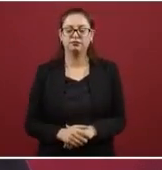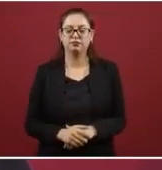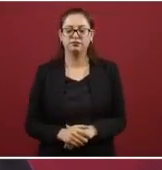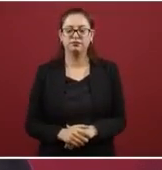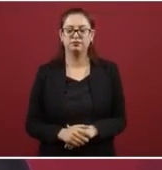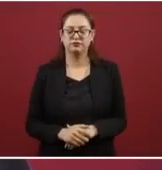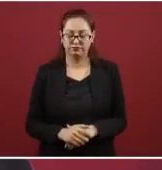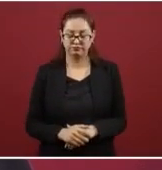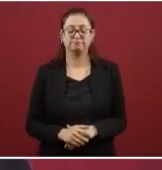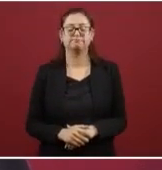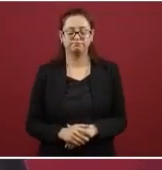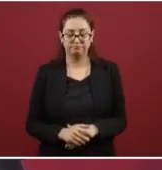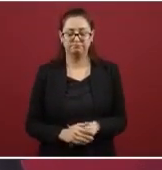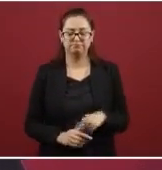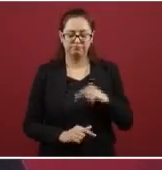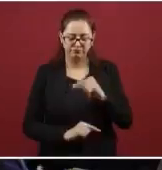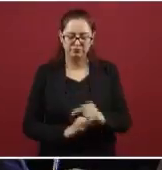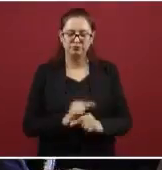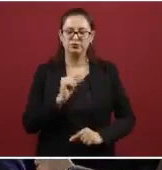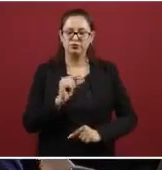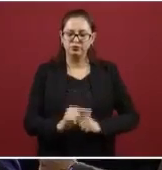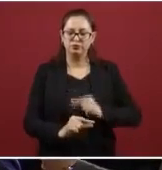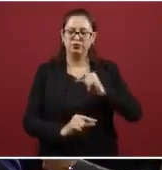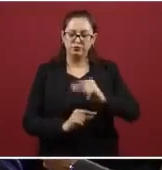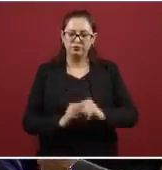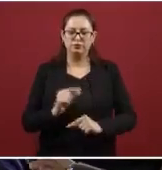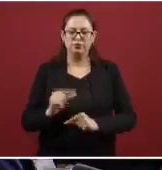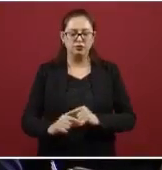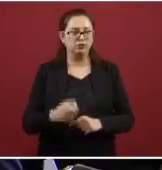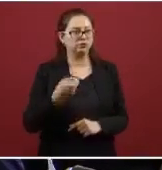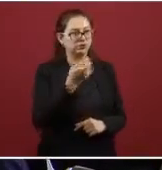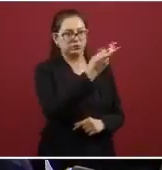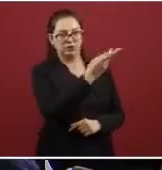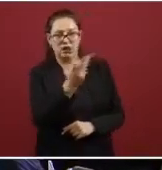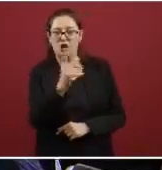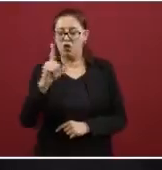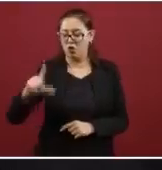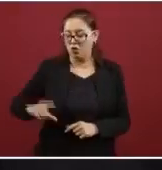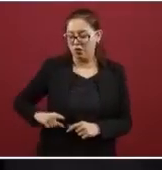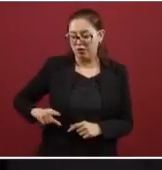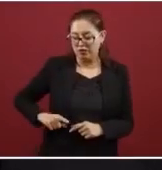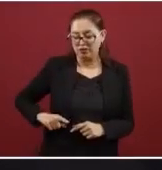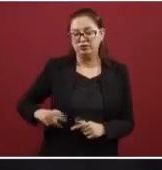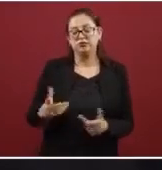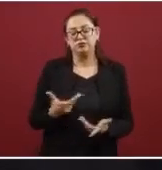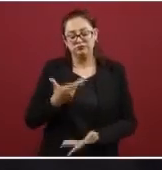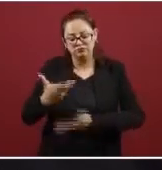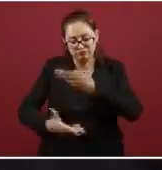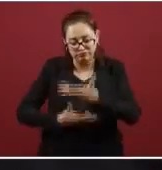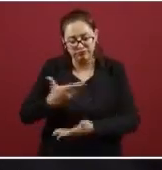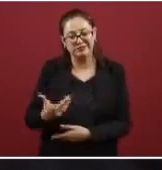Sí, entonces poco a poco tienen que ir entendiendo de que nosotros somos servidores